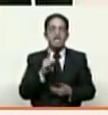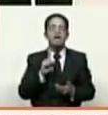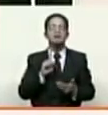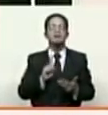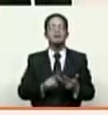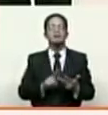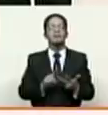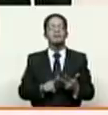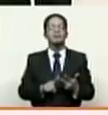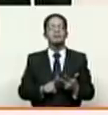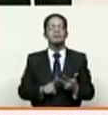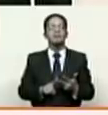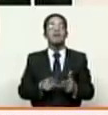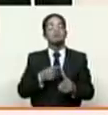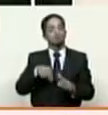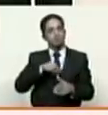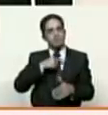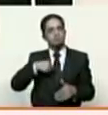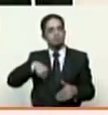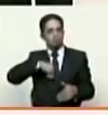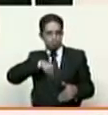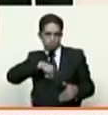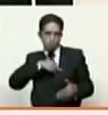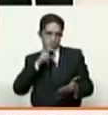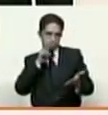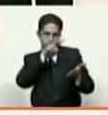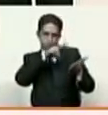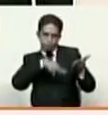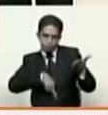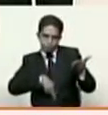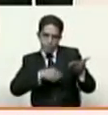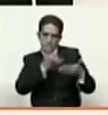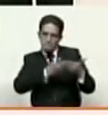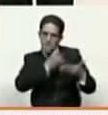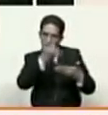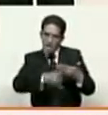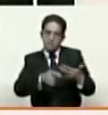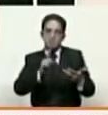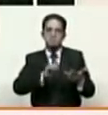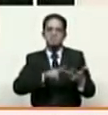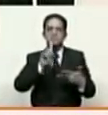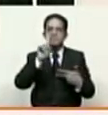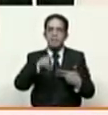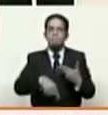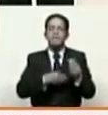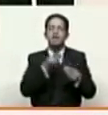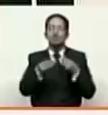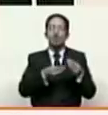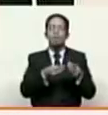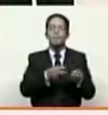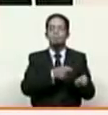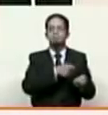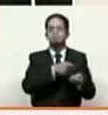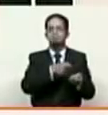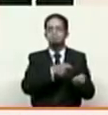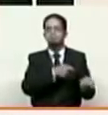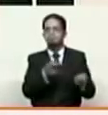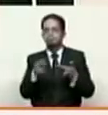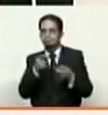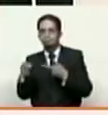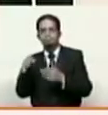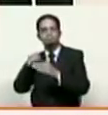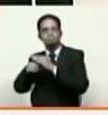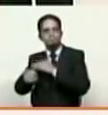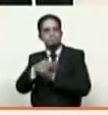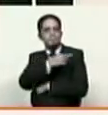en el ámbito social estuvimos revisando igualmente lo que tiene que ver la distribución de los medicamentos en el sistema hospitalario,